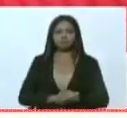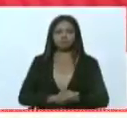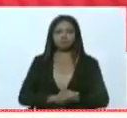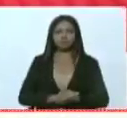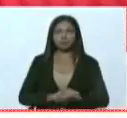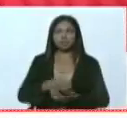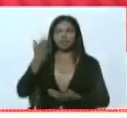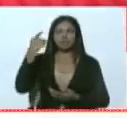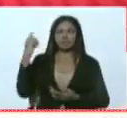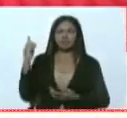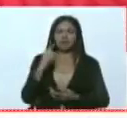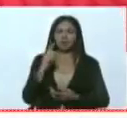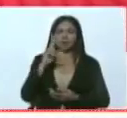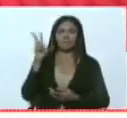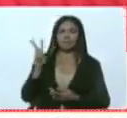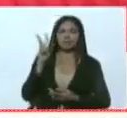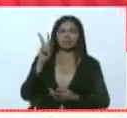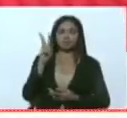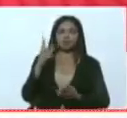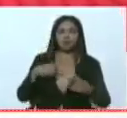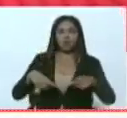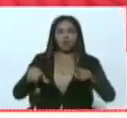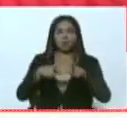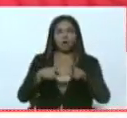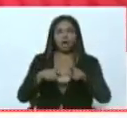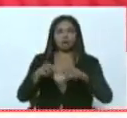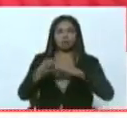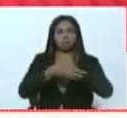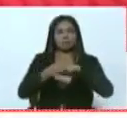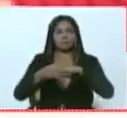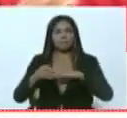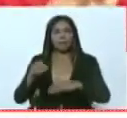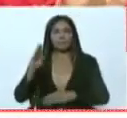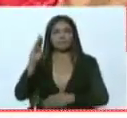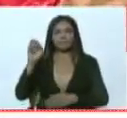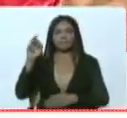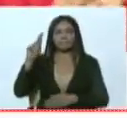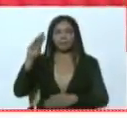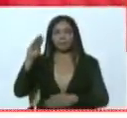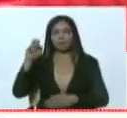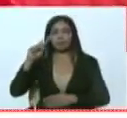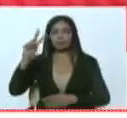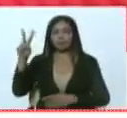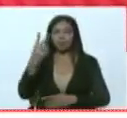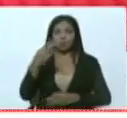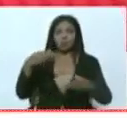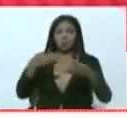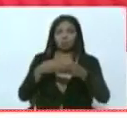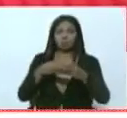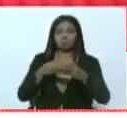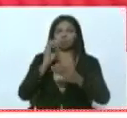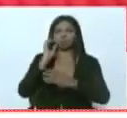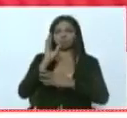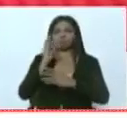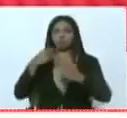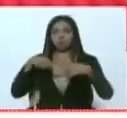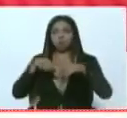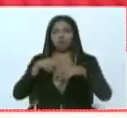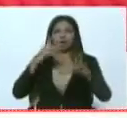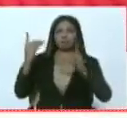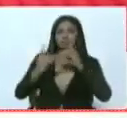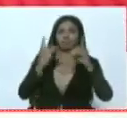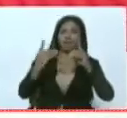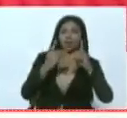Ayer llegaron a Venezuela desde Barbados, luego de la segunda jornada de diálogos,